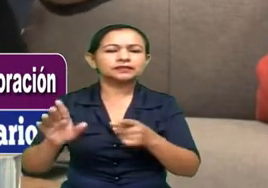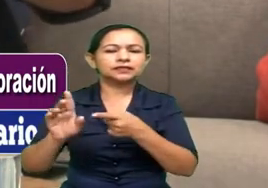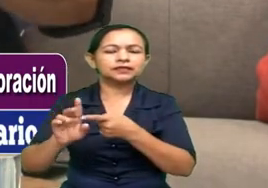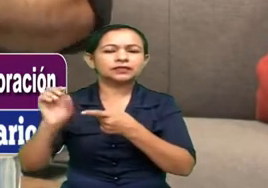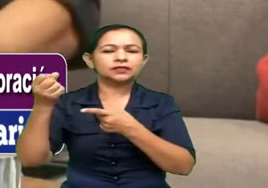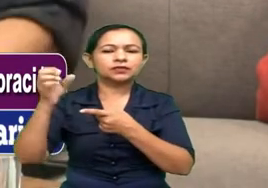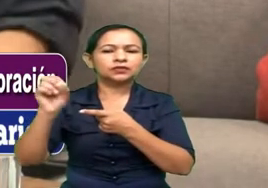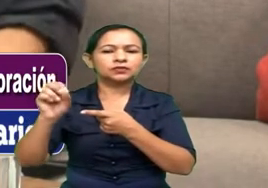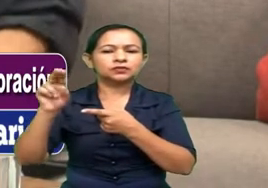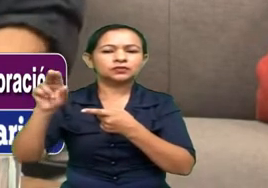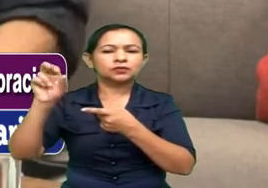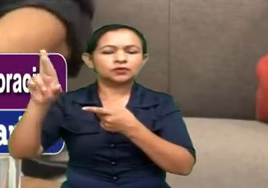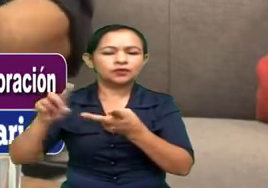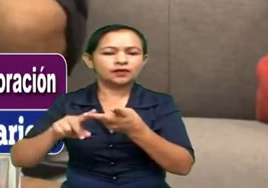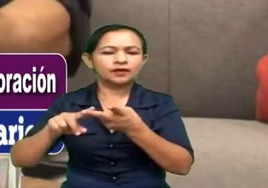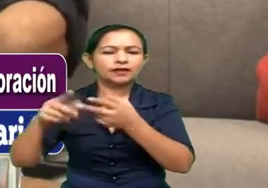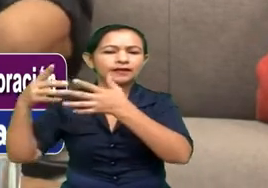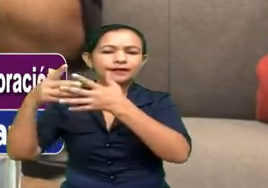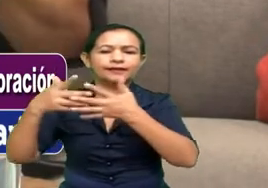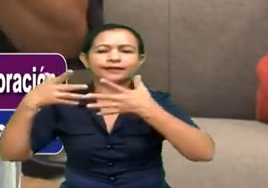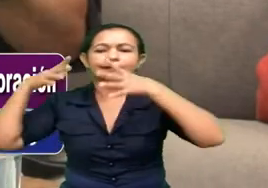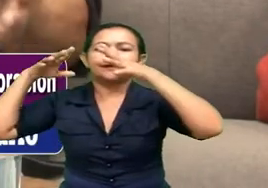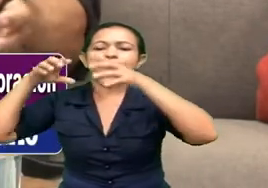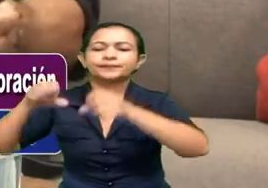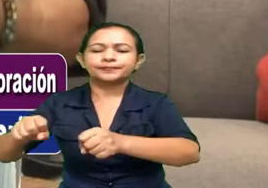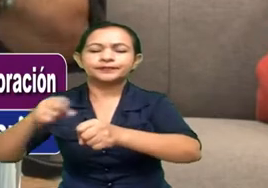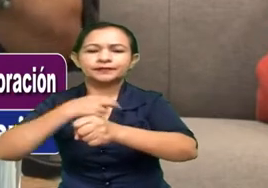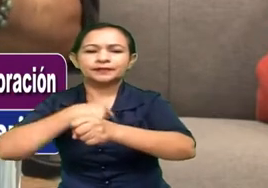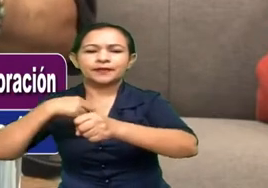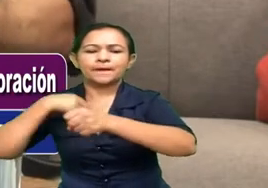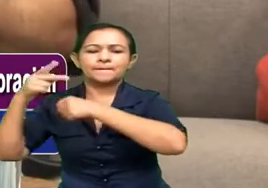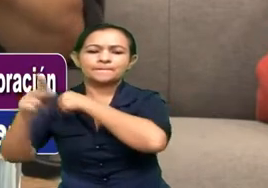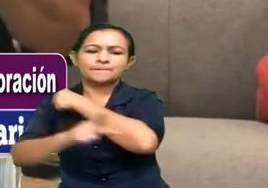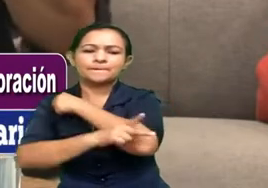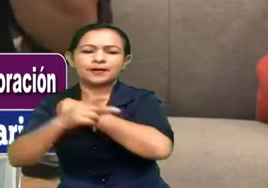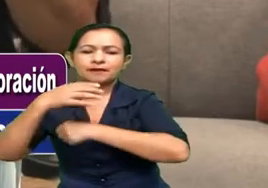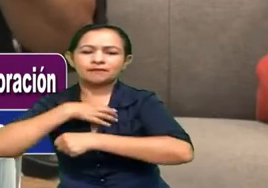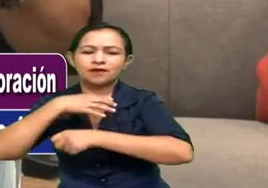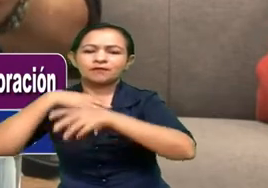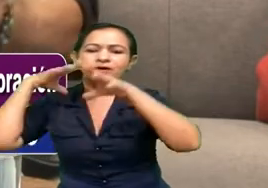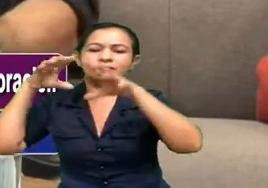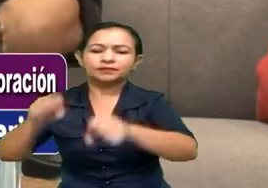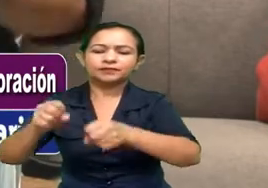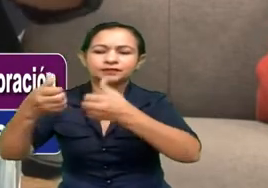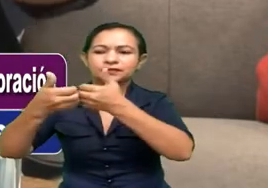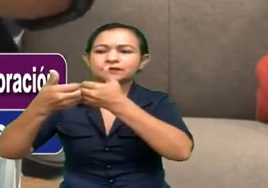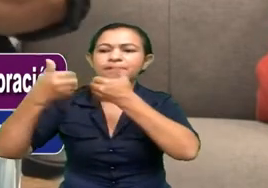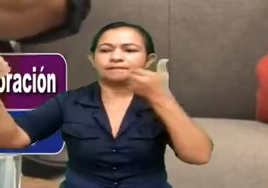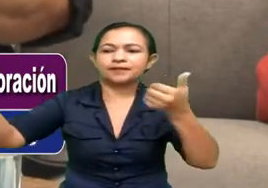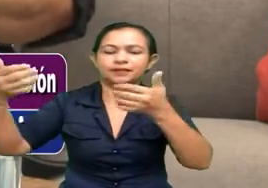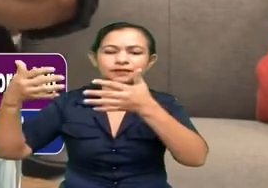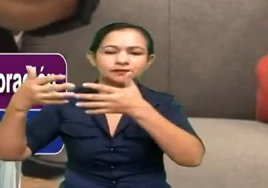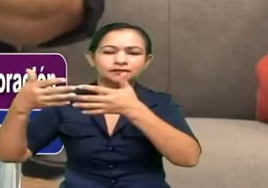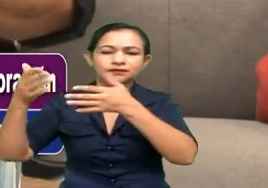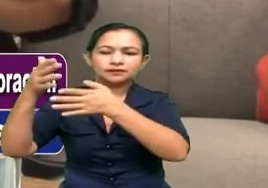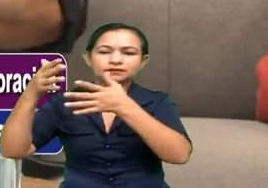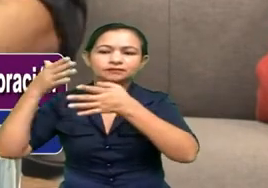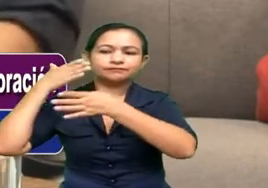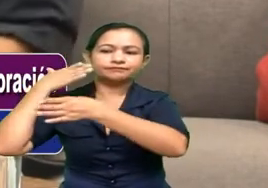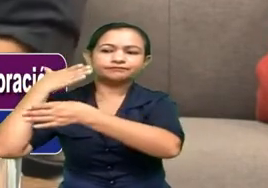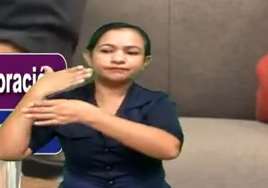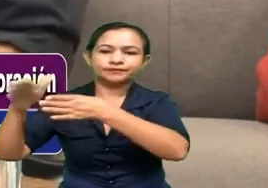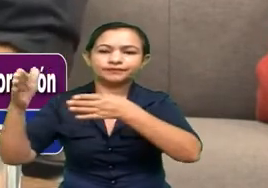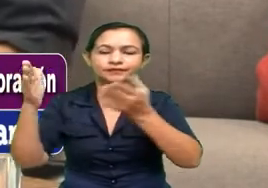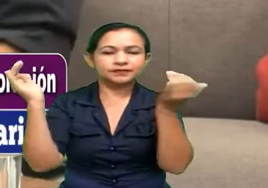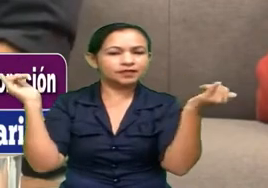y en Baja California tratando de crear un país, una república, separándola, estableciendo los mismos